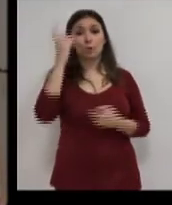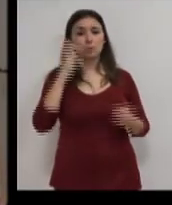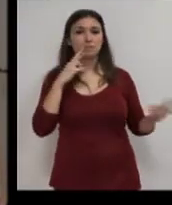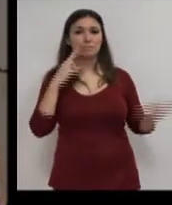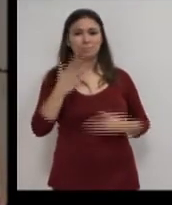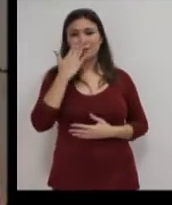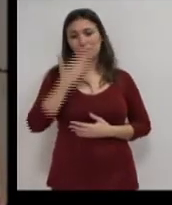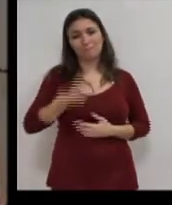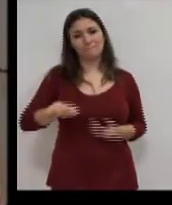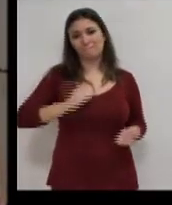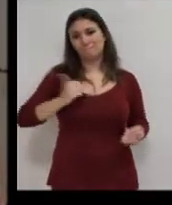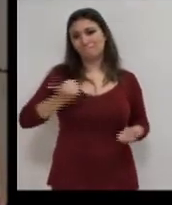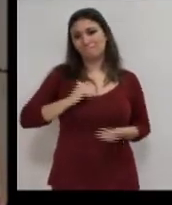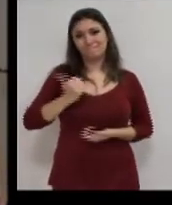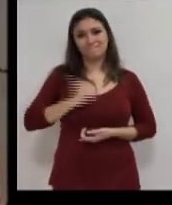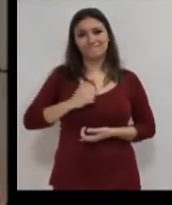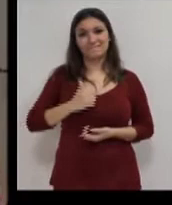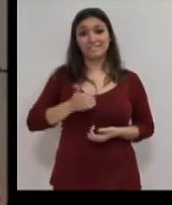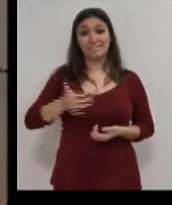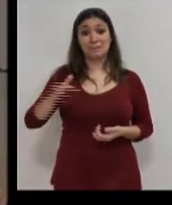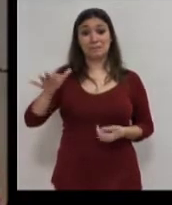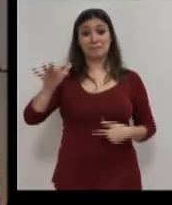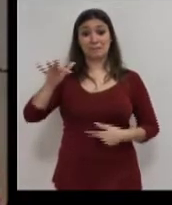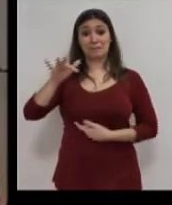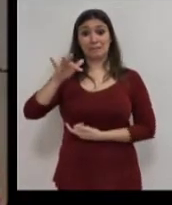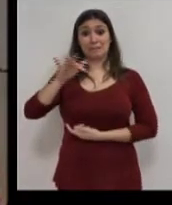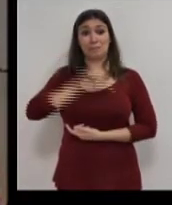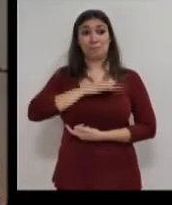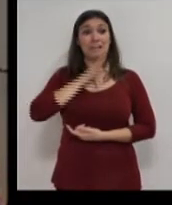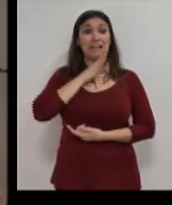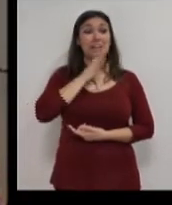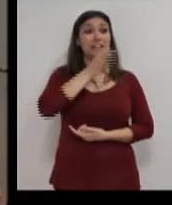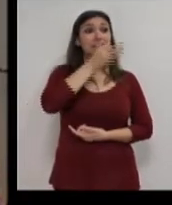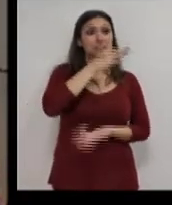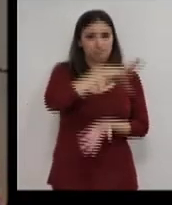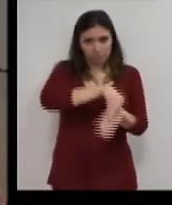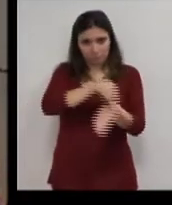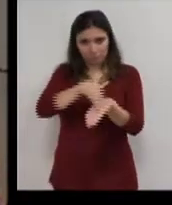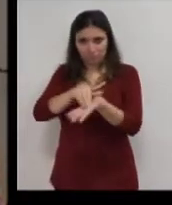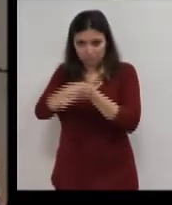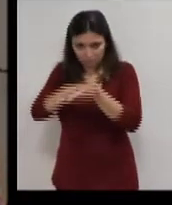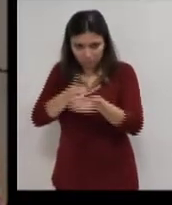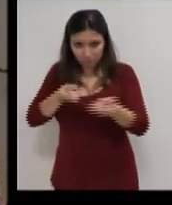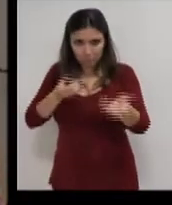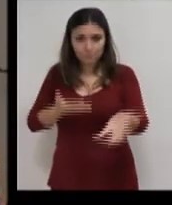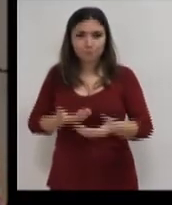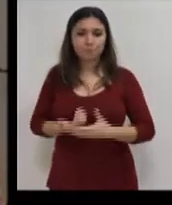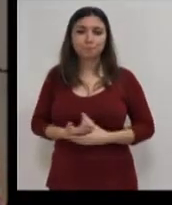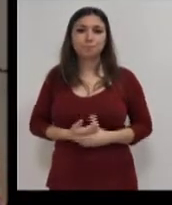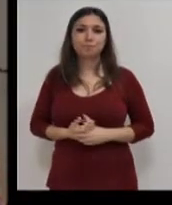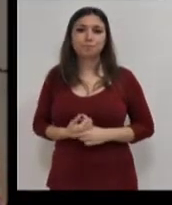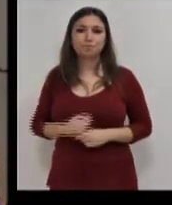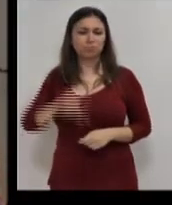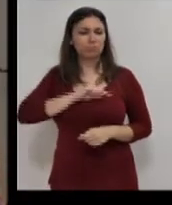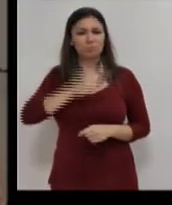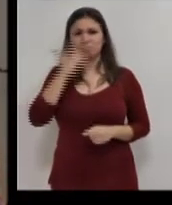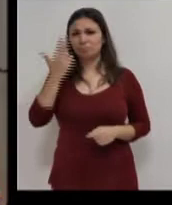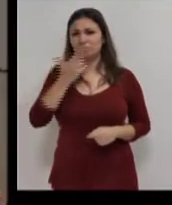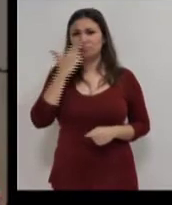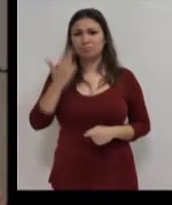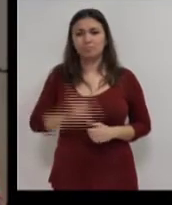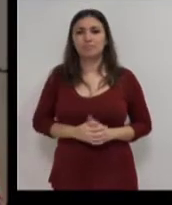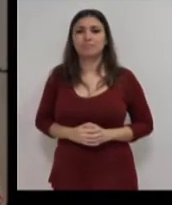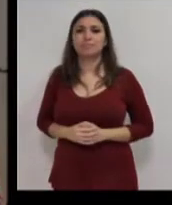importantes. Y bueno, con respecto a la pregunta, eso, lo que pasa es que quiero aprovechar para comentar alguna cosa de lo que habéis dicho,